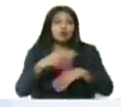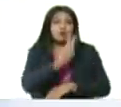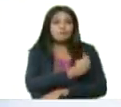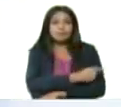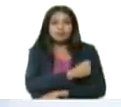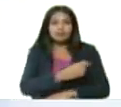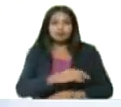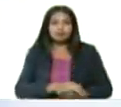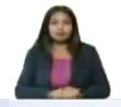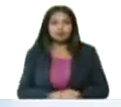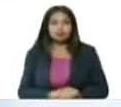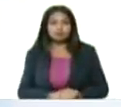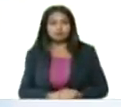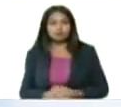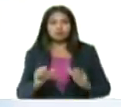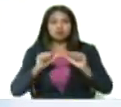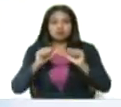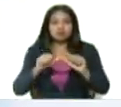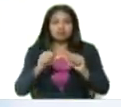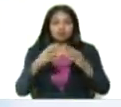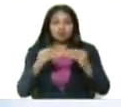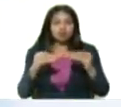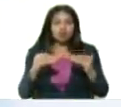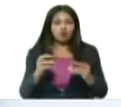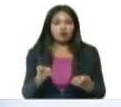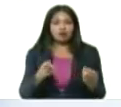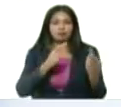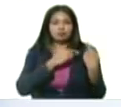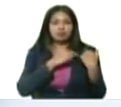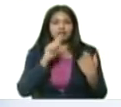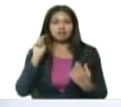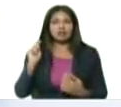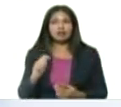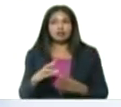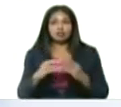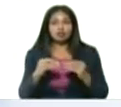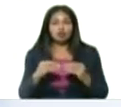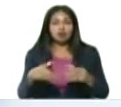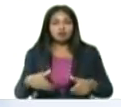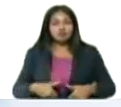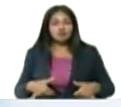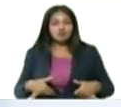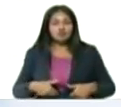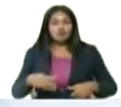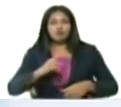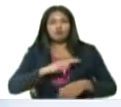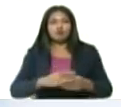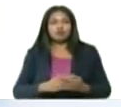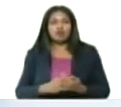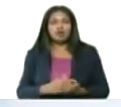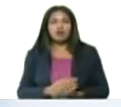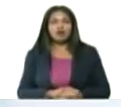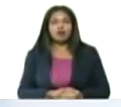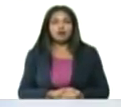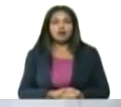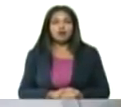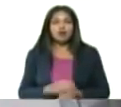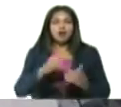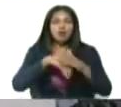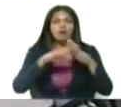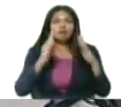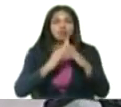Es muy importante. Así que seguimos toda esta tarea. Hay que reforzar la cuarentena. Hay que